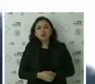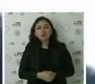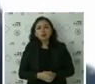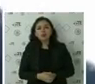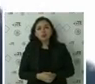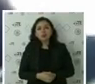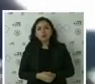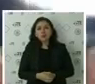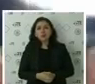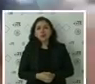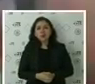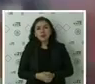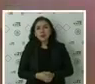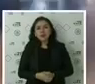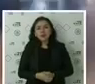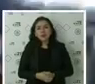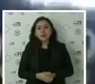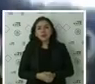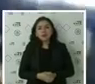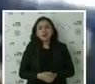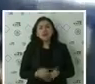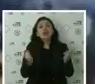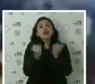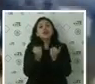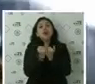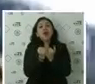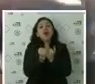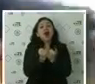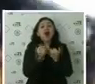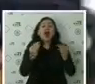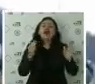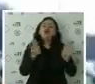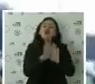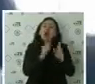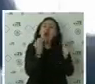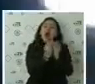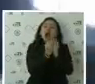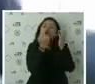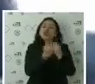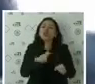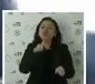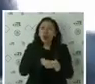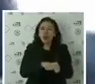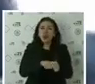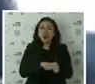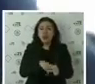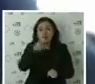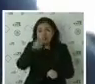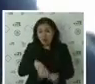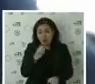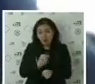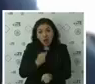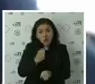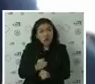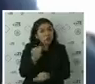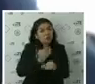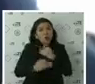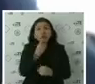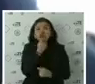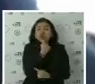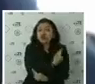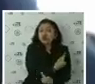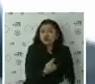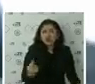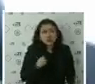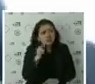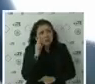sería el ámbito social, porque pues actualmente pues todos los niños, bueno,